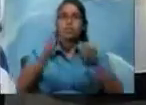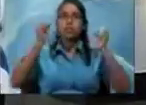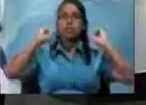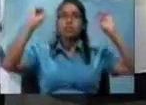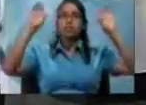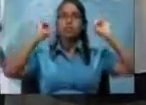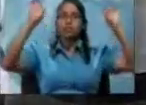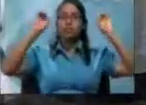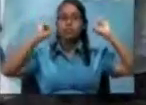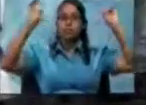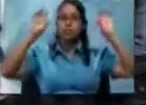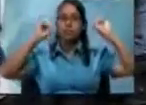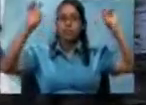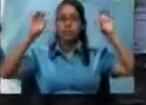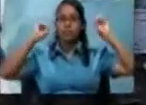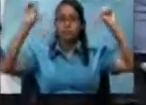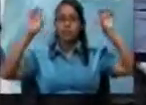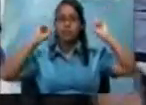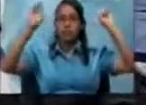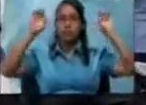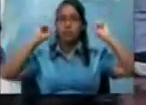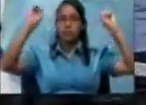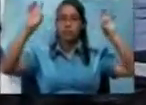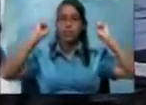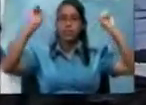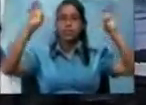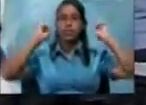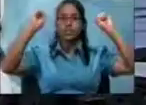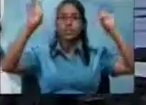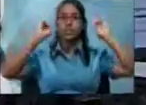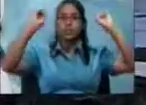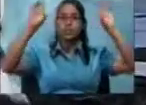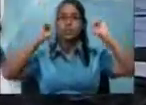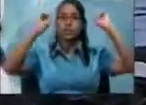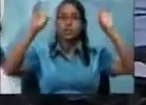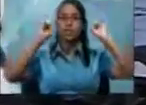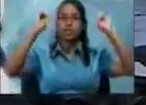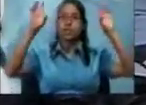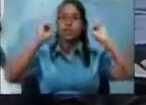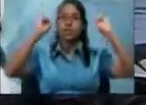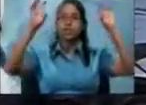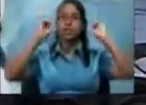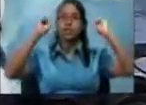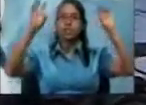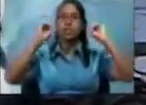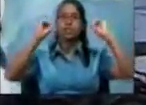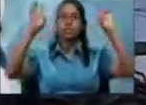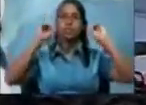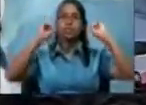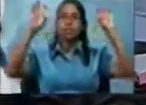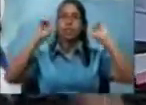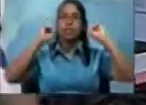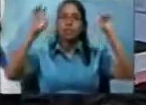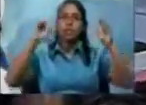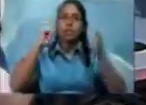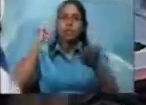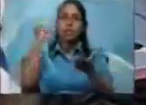cielito Gloria a Dios Gloria a Dios a Dios Gloria a Dios Gloria a Dios Gloria a